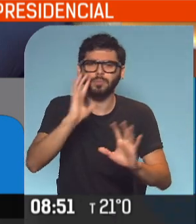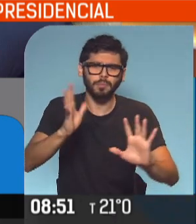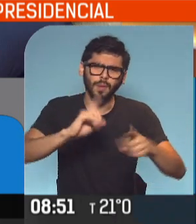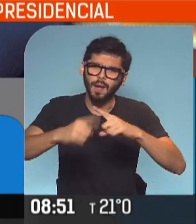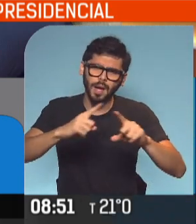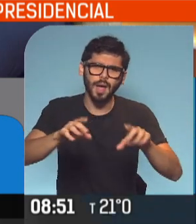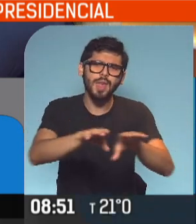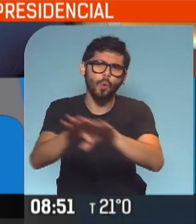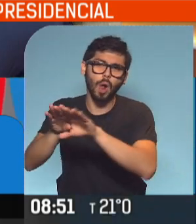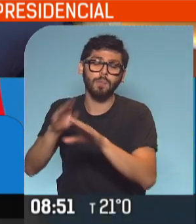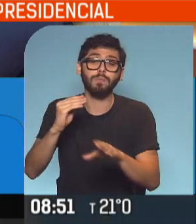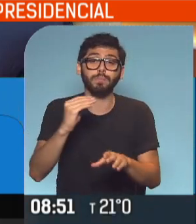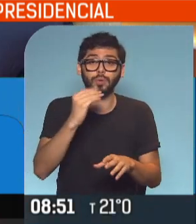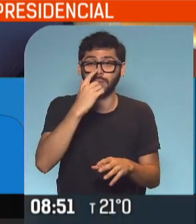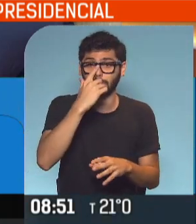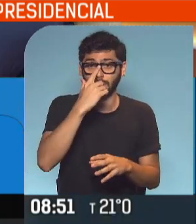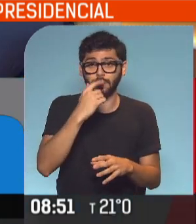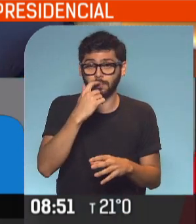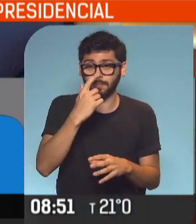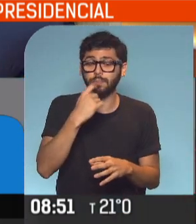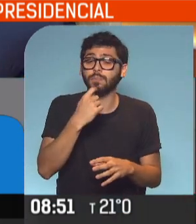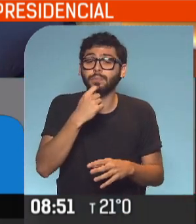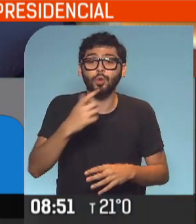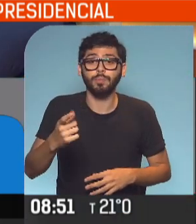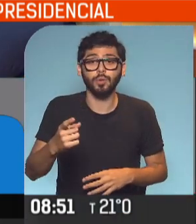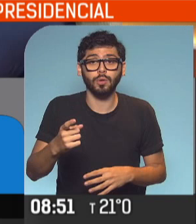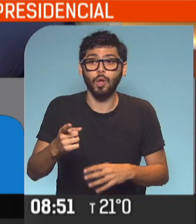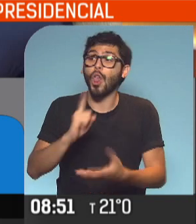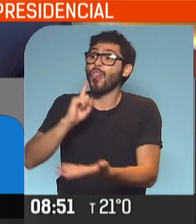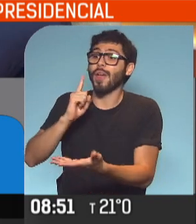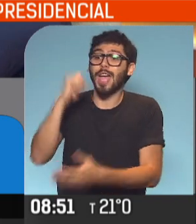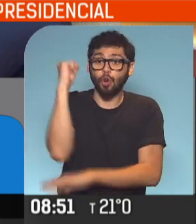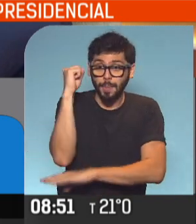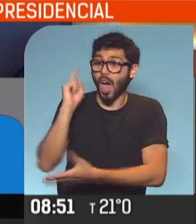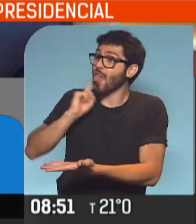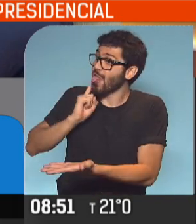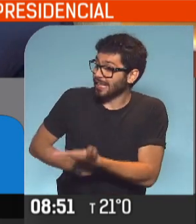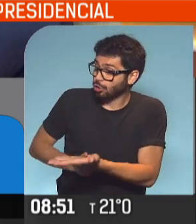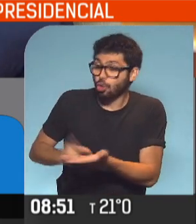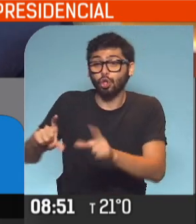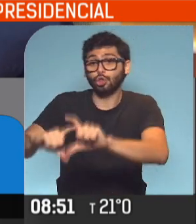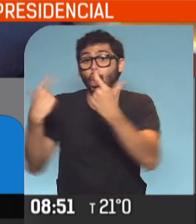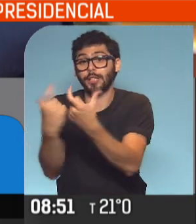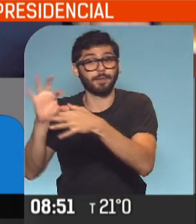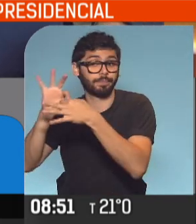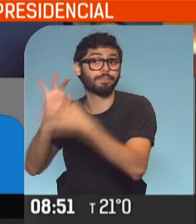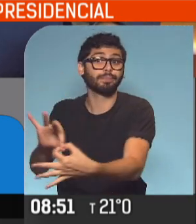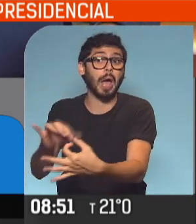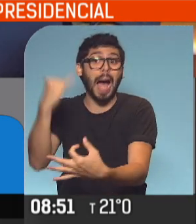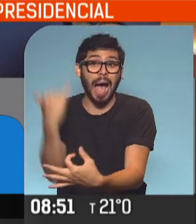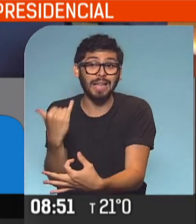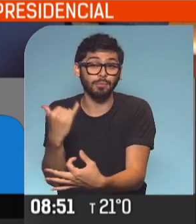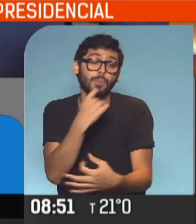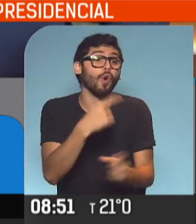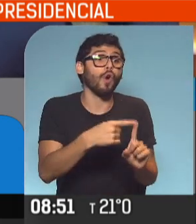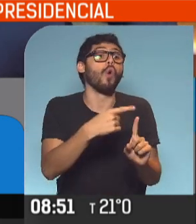causas y las consecuencias vos tenés una causa tomás tu decisión económica eso tiene una consecuencia social sabemos que eres mañana ir hacia el